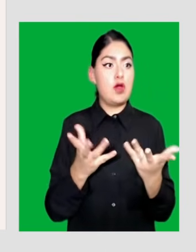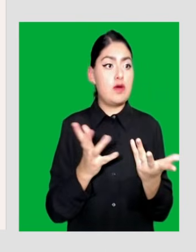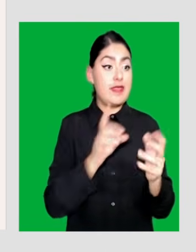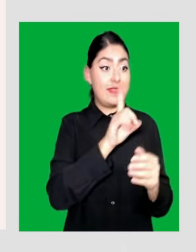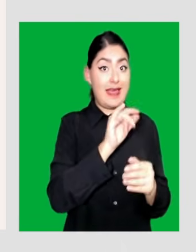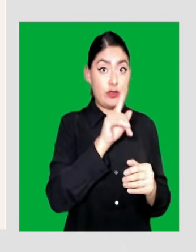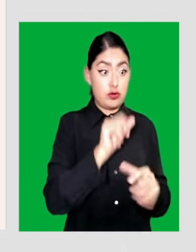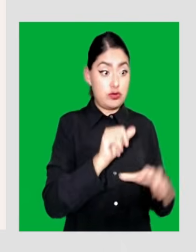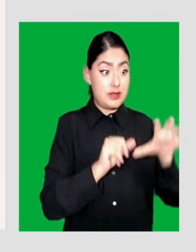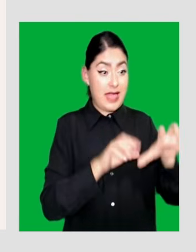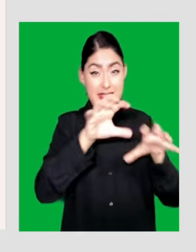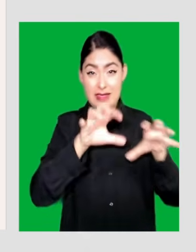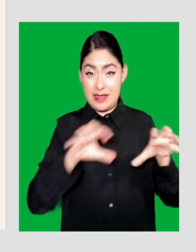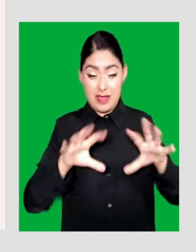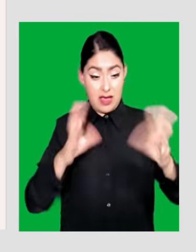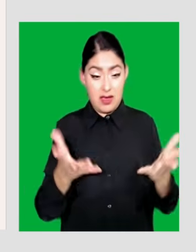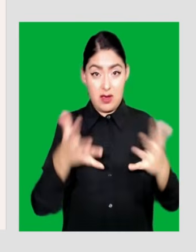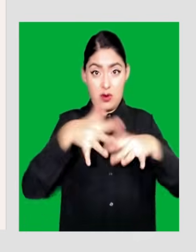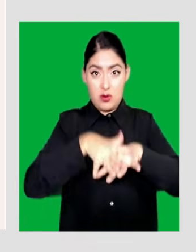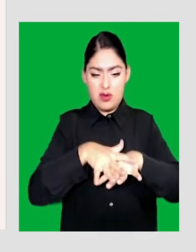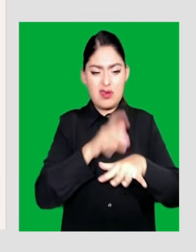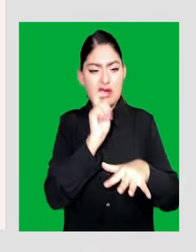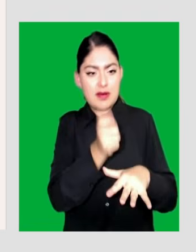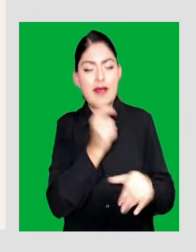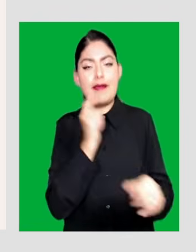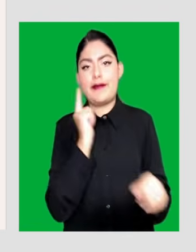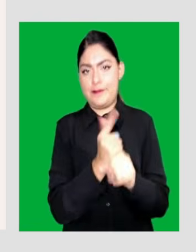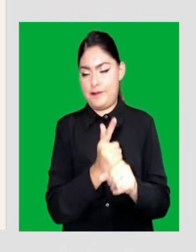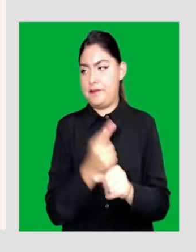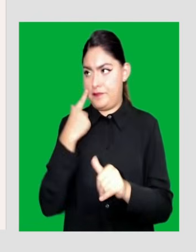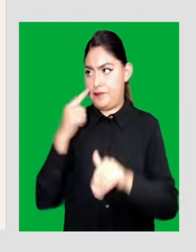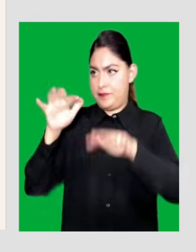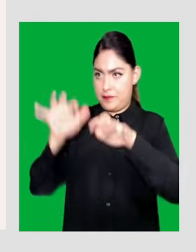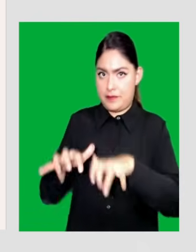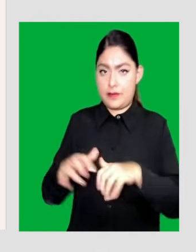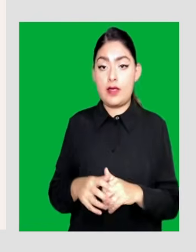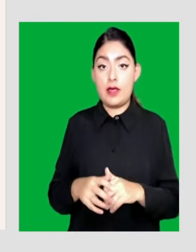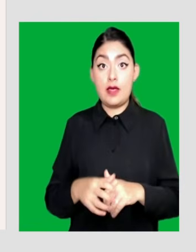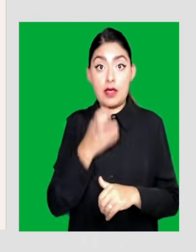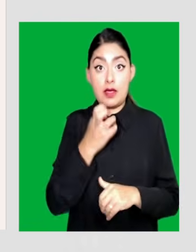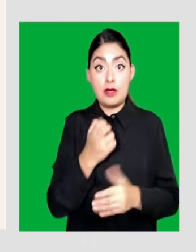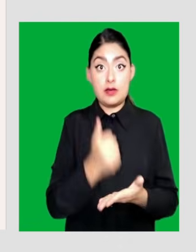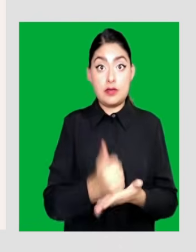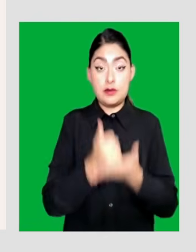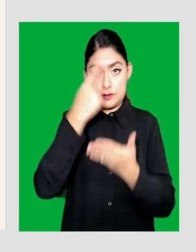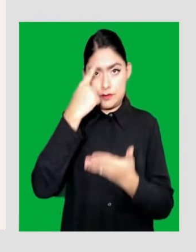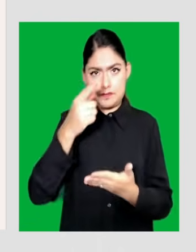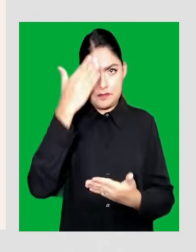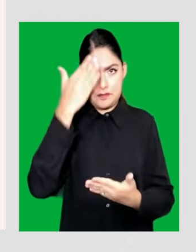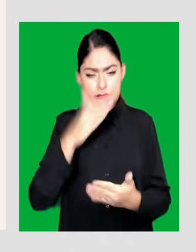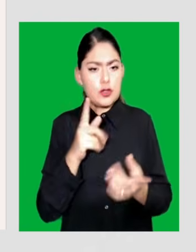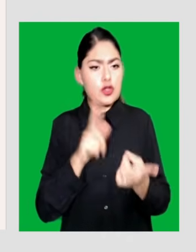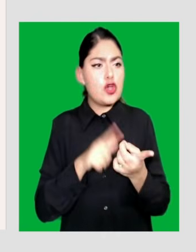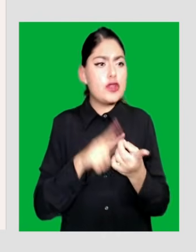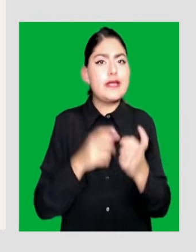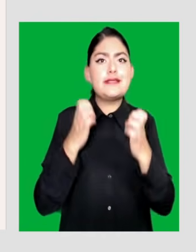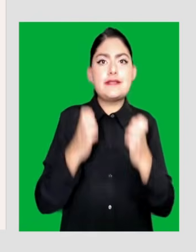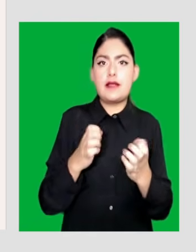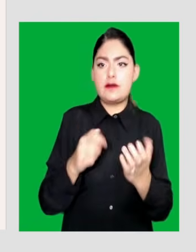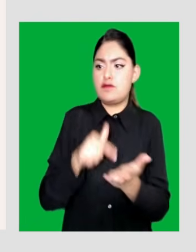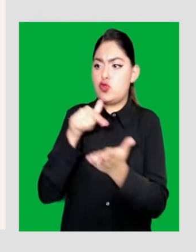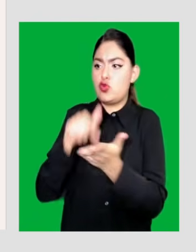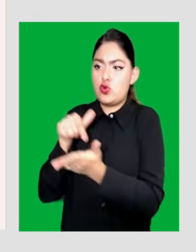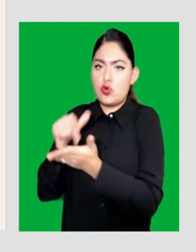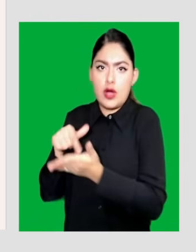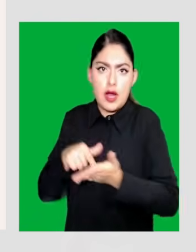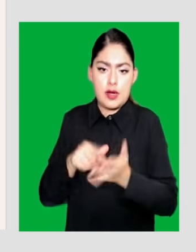Y por último, el output o salida es la etapa final, donde presentamos los resultados. Podría ser un mapa o un informe